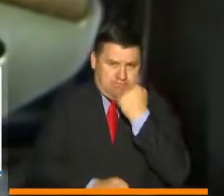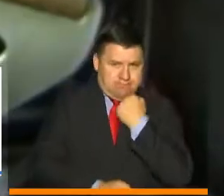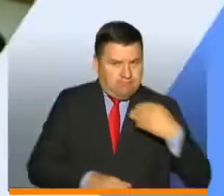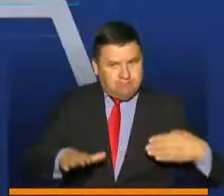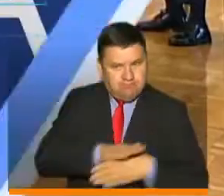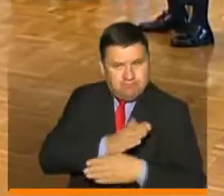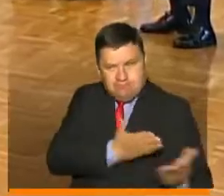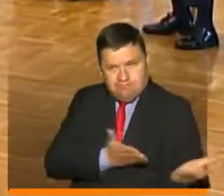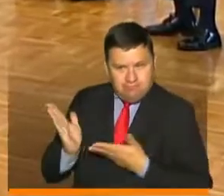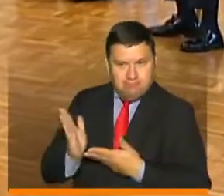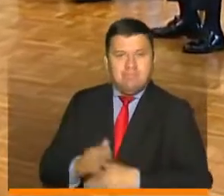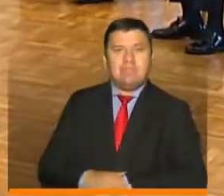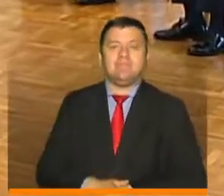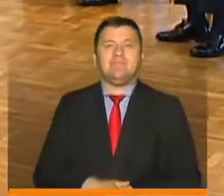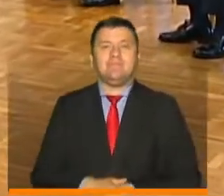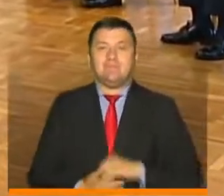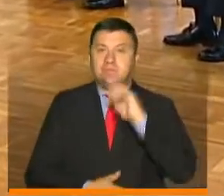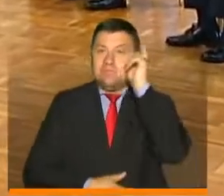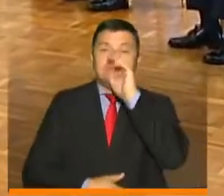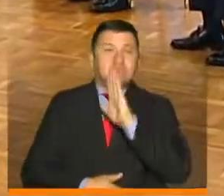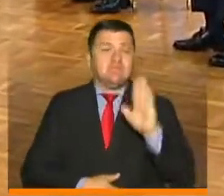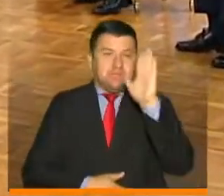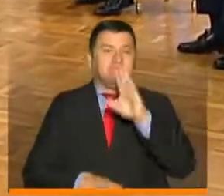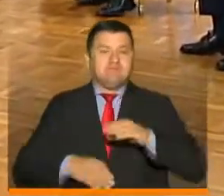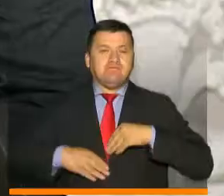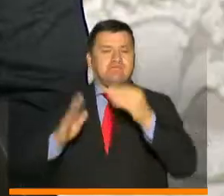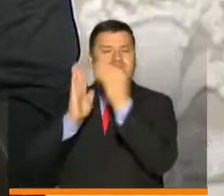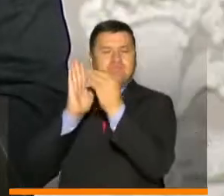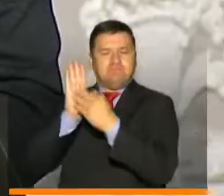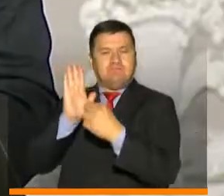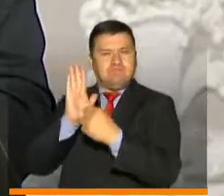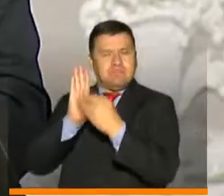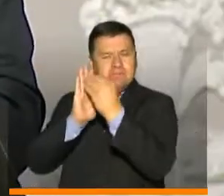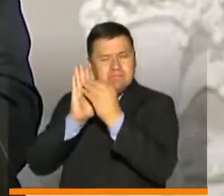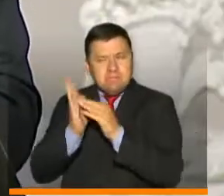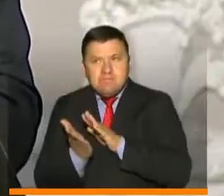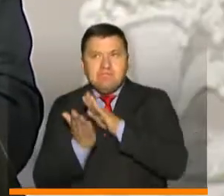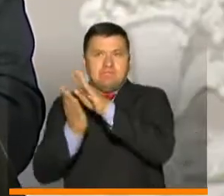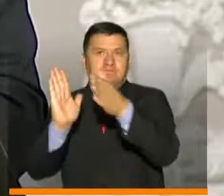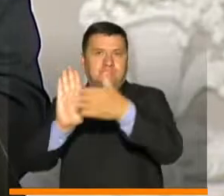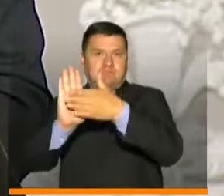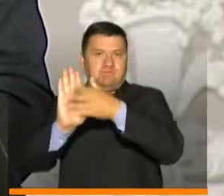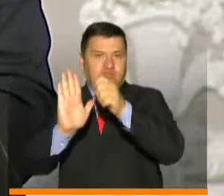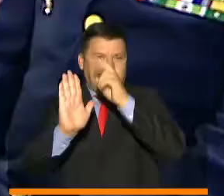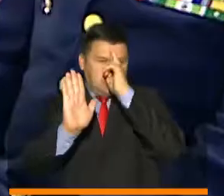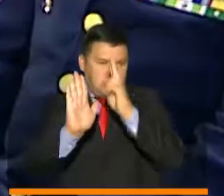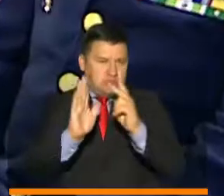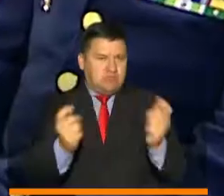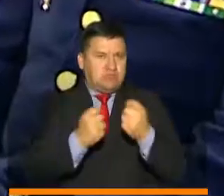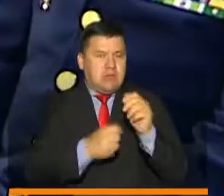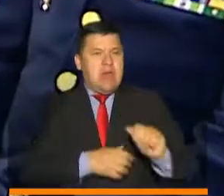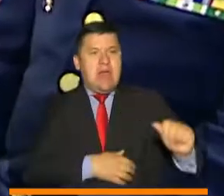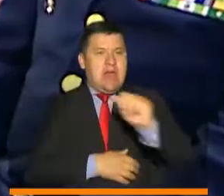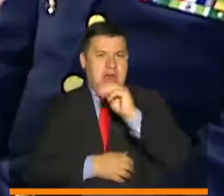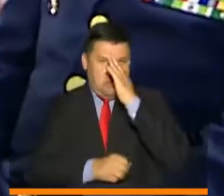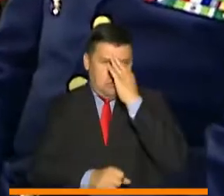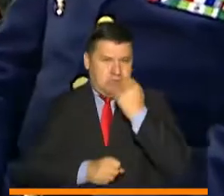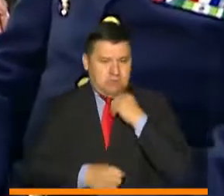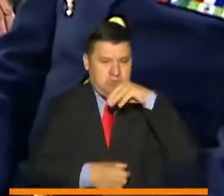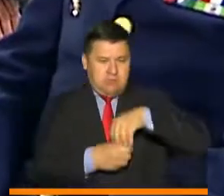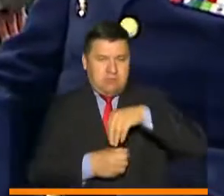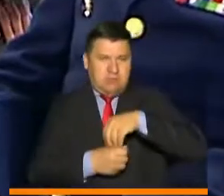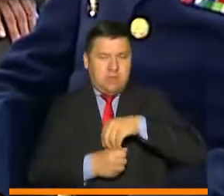pública. El Gobierno Nacional adoptará un paquete de lineamientos para garantizar el respeto y la promoción de la mujer en la fuerza